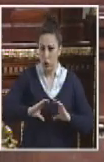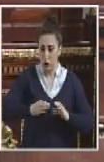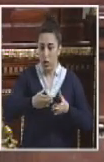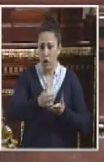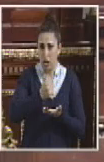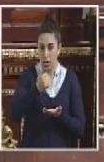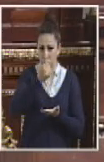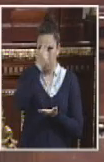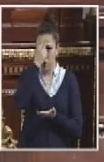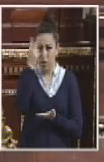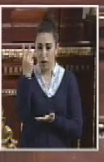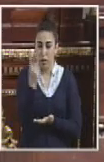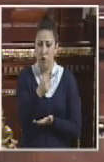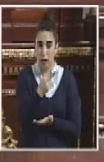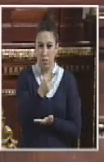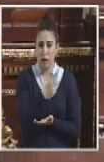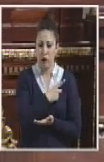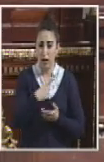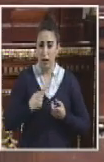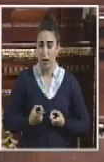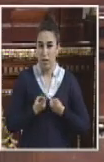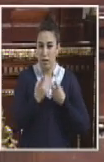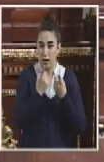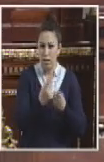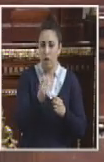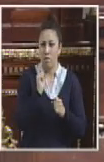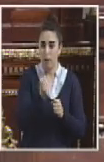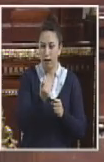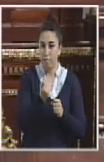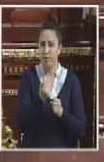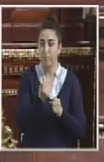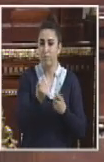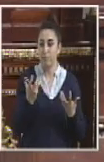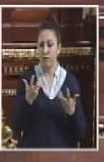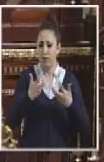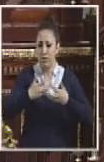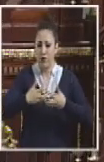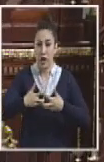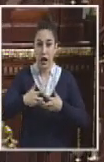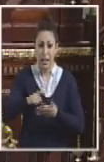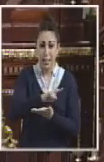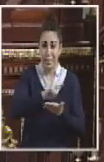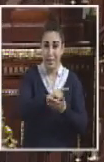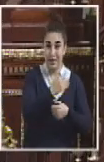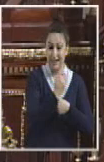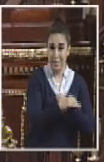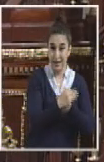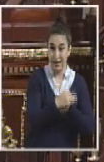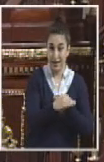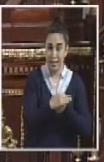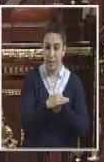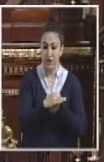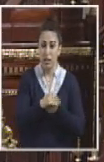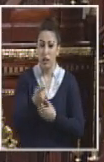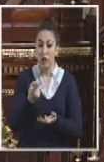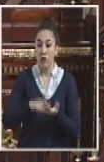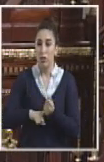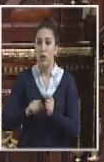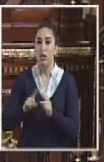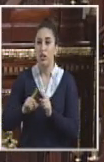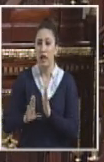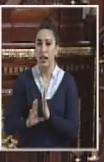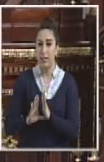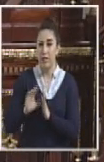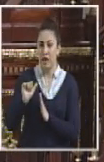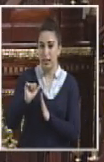Ciudad de México de armonizar las leyes secundarias con lo estipulado dentro de la Constitución